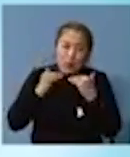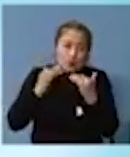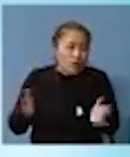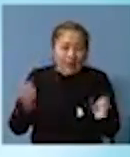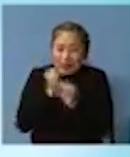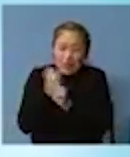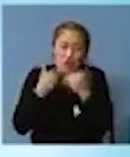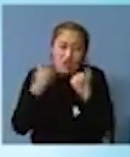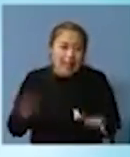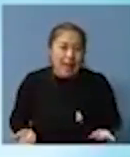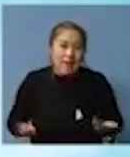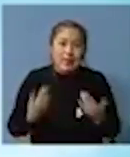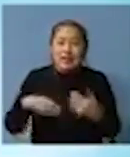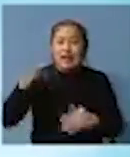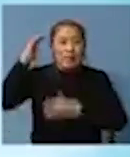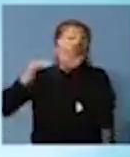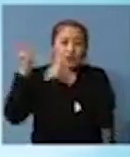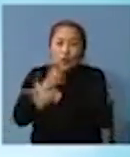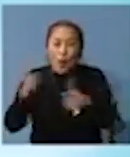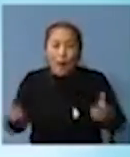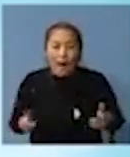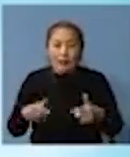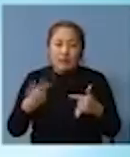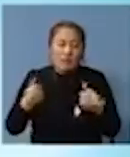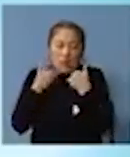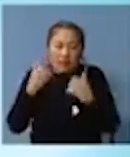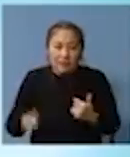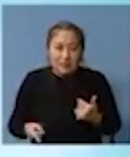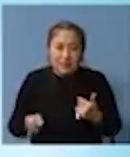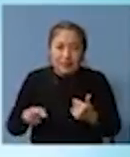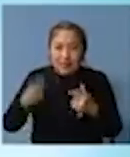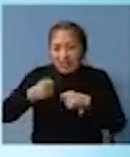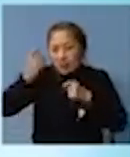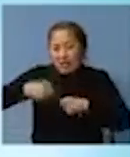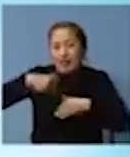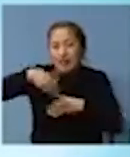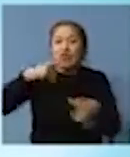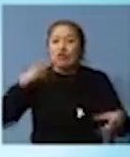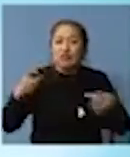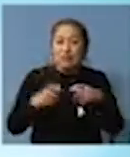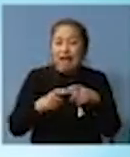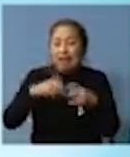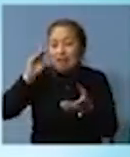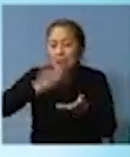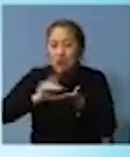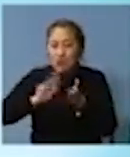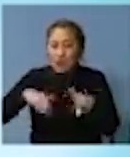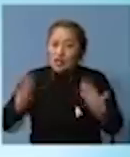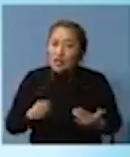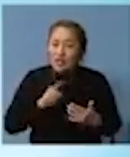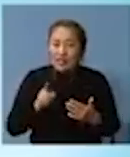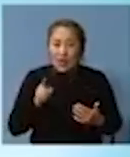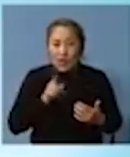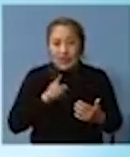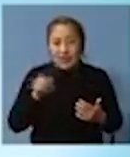sepa trabajar, aunque no esté capacitado para ocupar el cargo que yo le voy a ofrecer de concejal, de diputado. Y por eso digo,